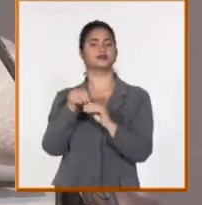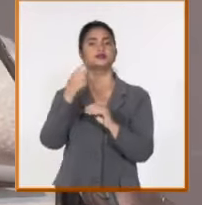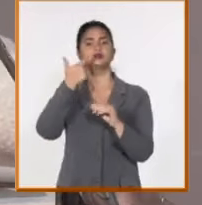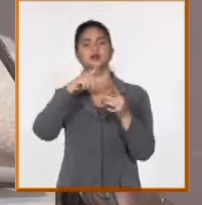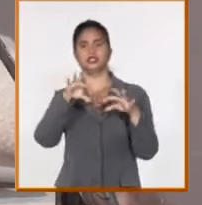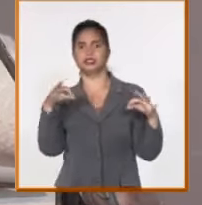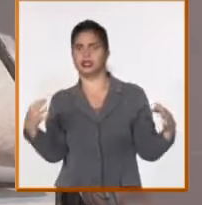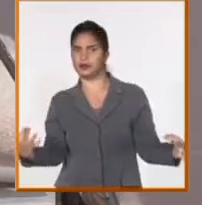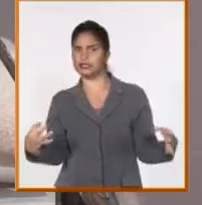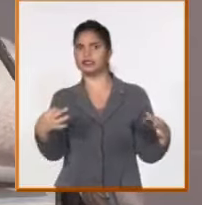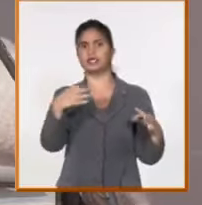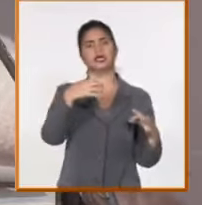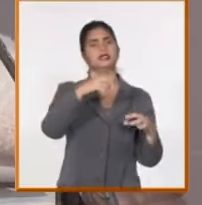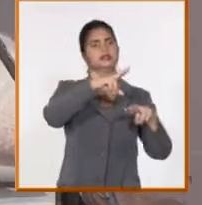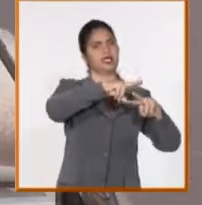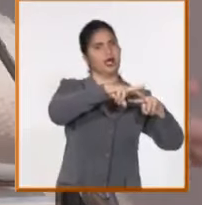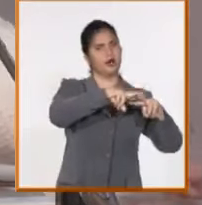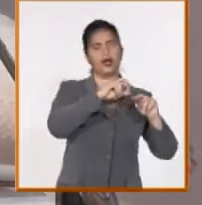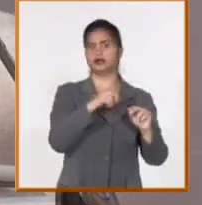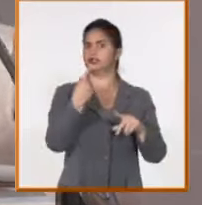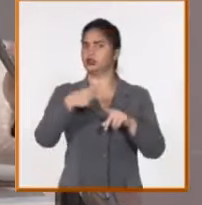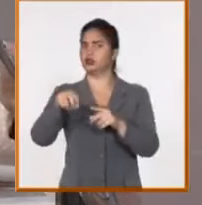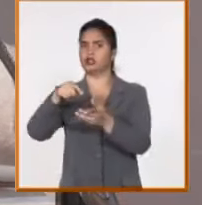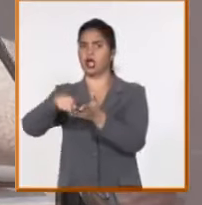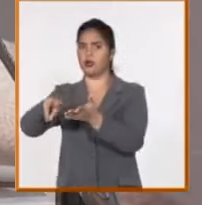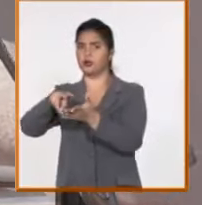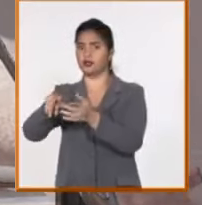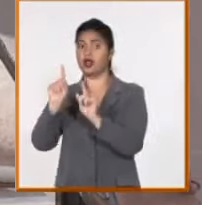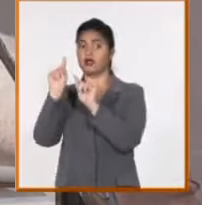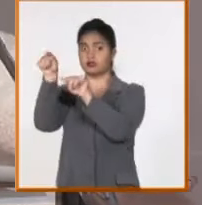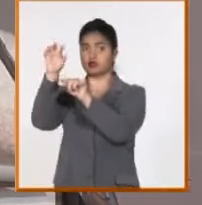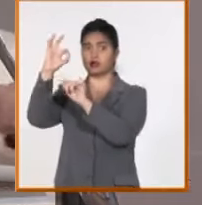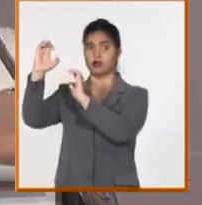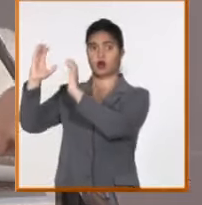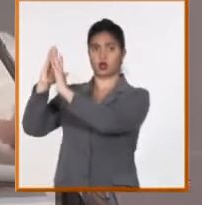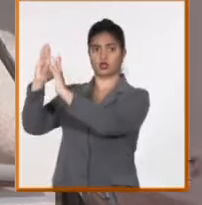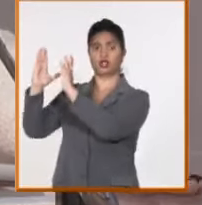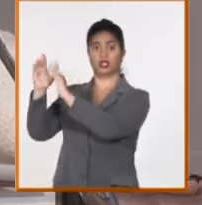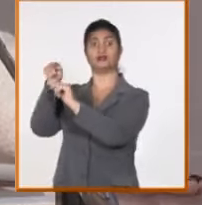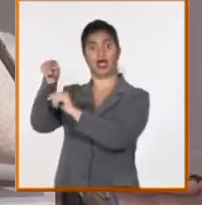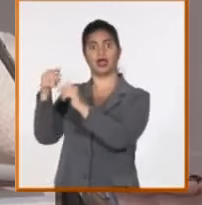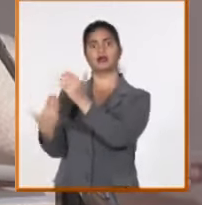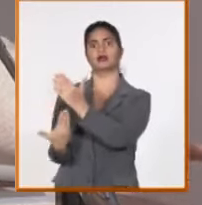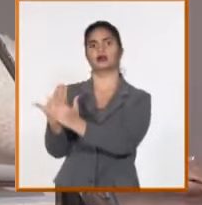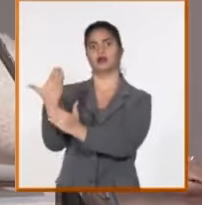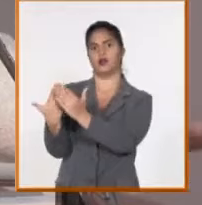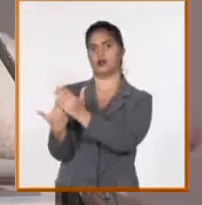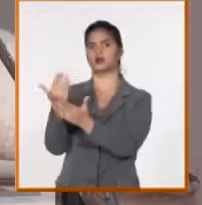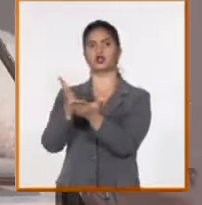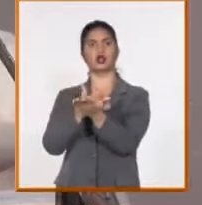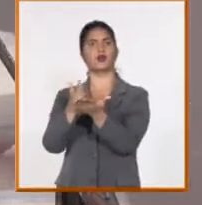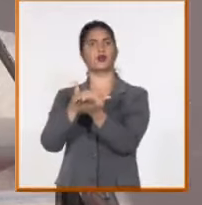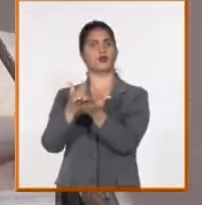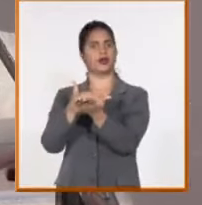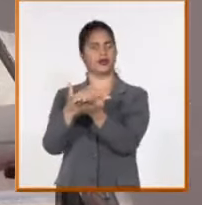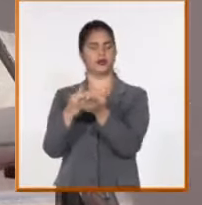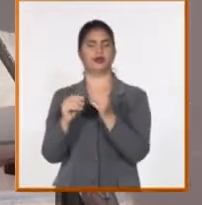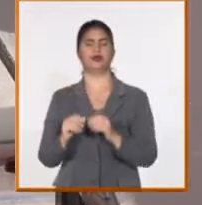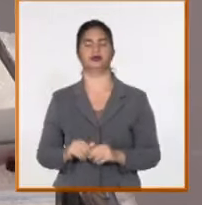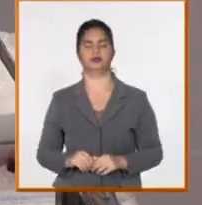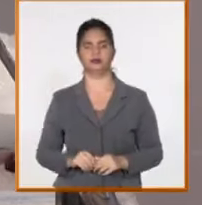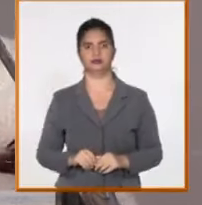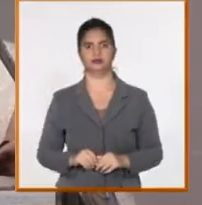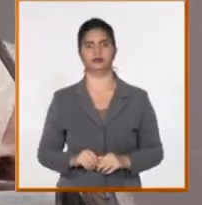guerrillero el Tribuna de La Habana y hasta más está también la lo las publicaciones semanales de opciones y